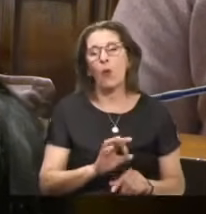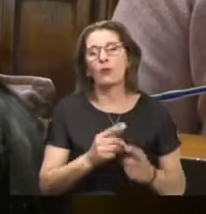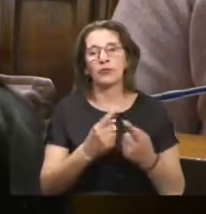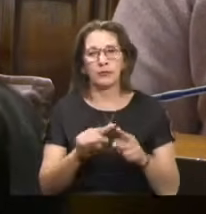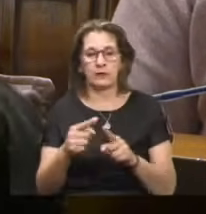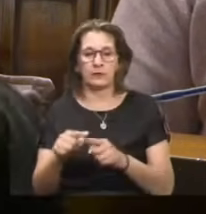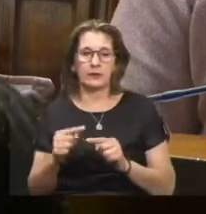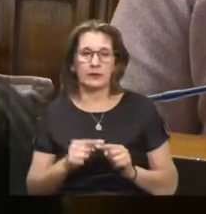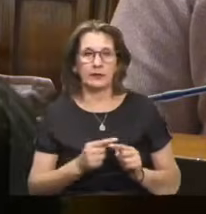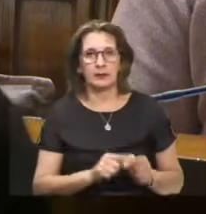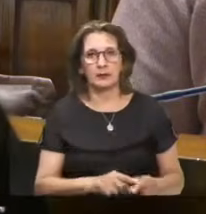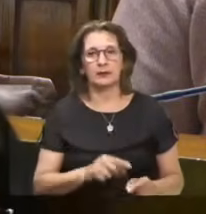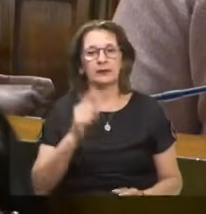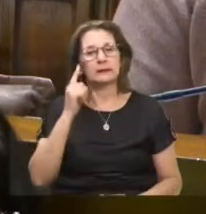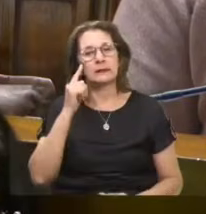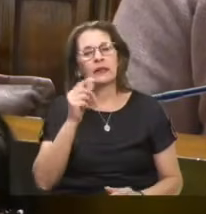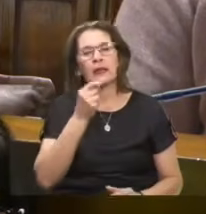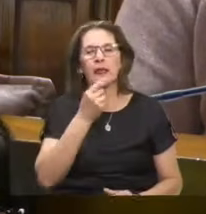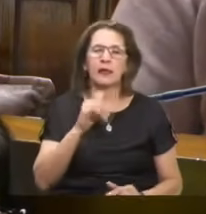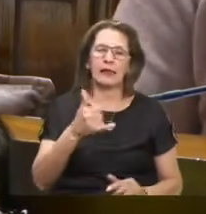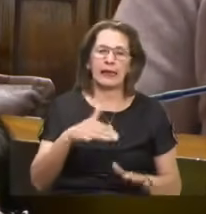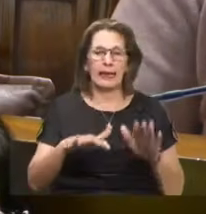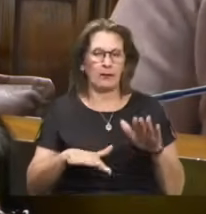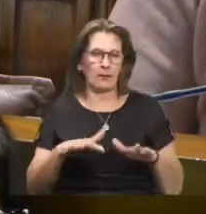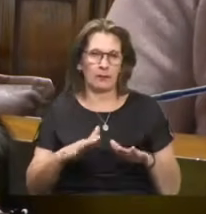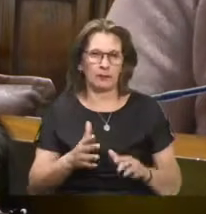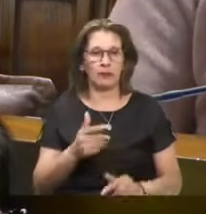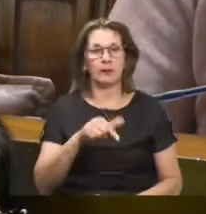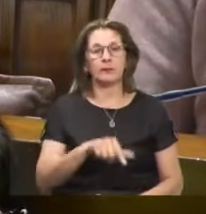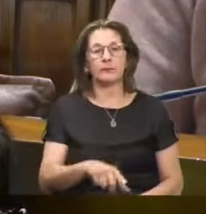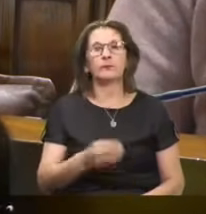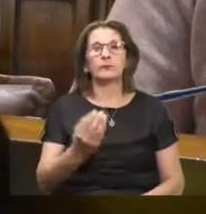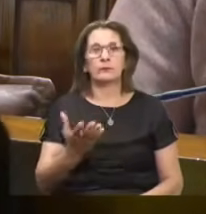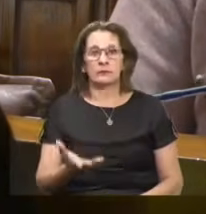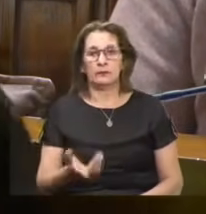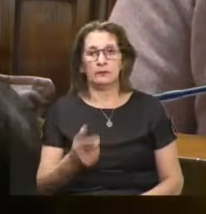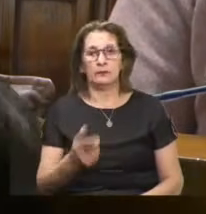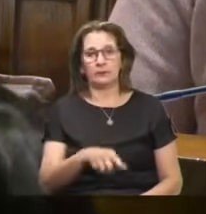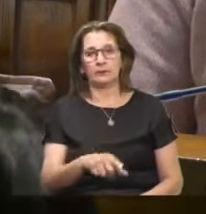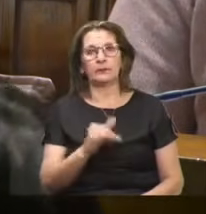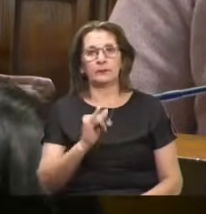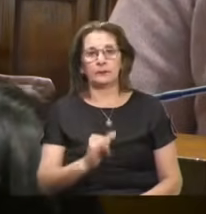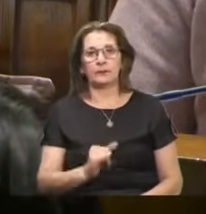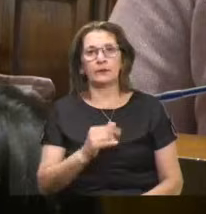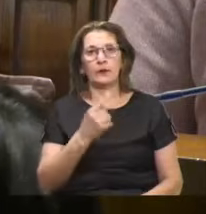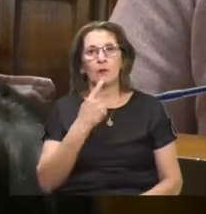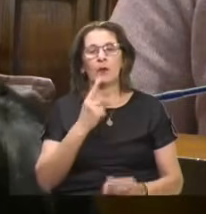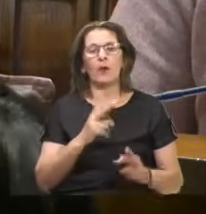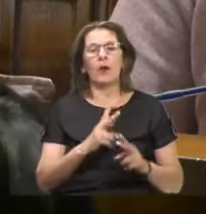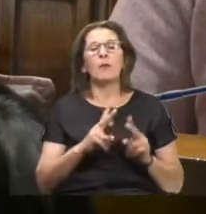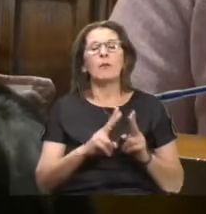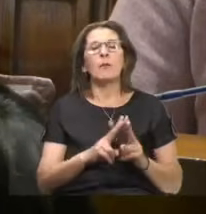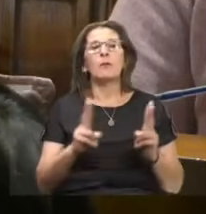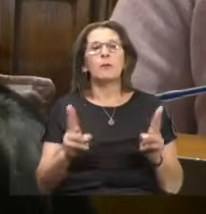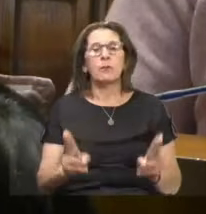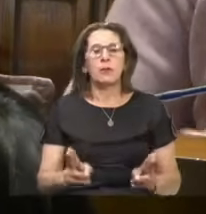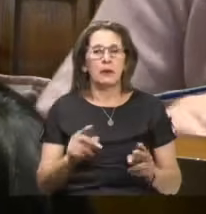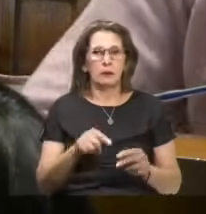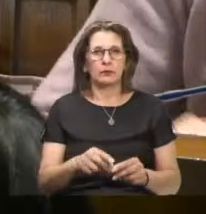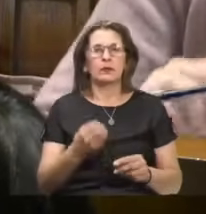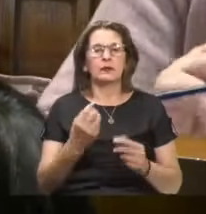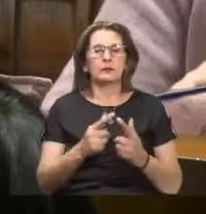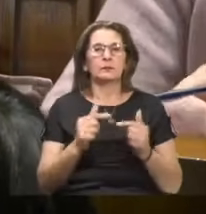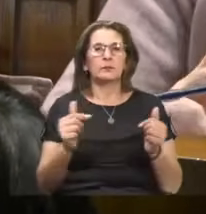de un determinado supuesto. En particular, se suele destacar como la pauta más significativa en la materia